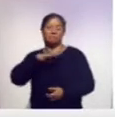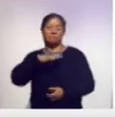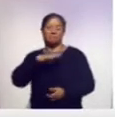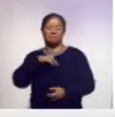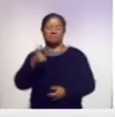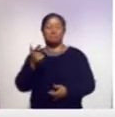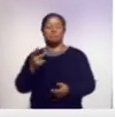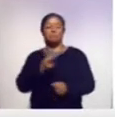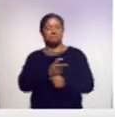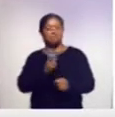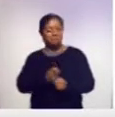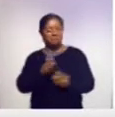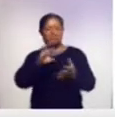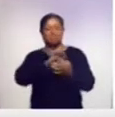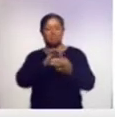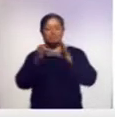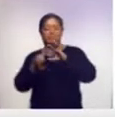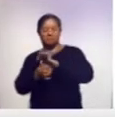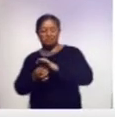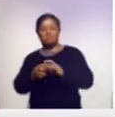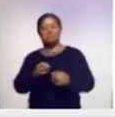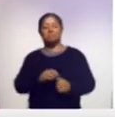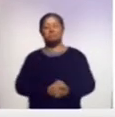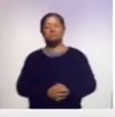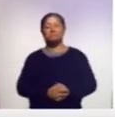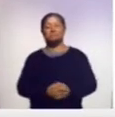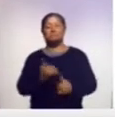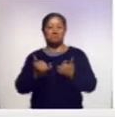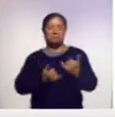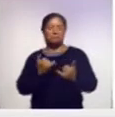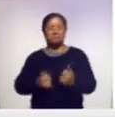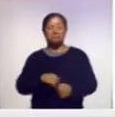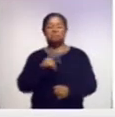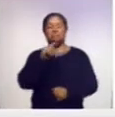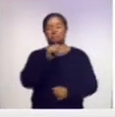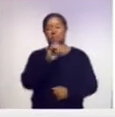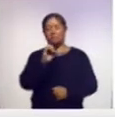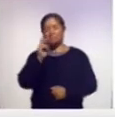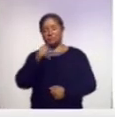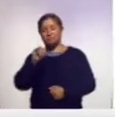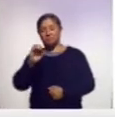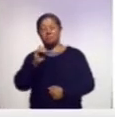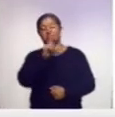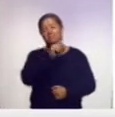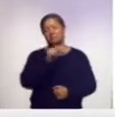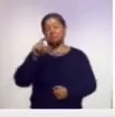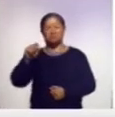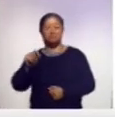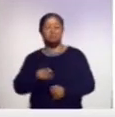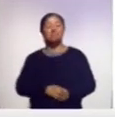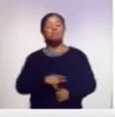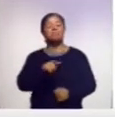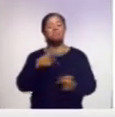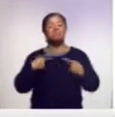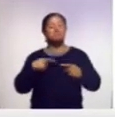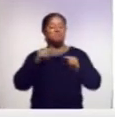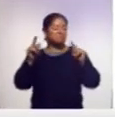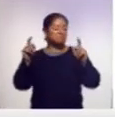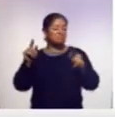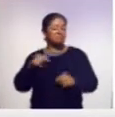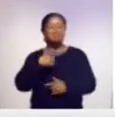Juegos Olímpicos de Tokio 2020. Y bueno, también tlaxcaltecas lo están buscando. ¿Y qué te parece si de esto